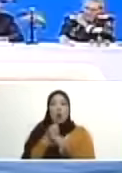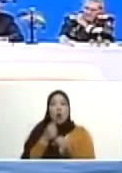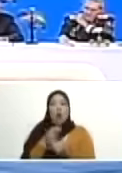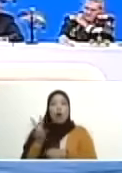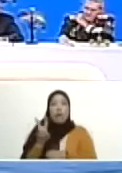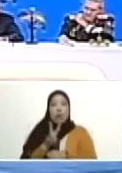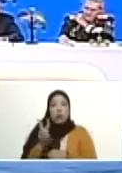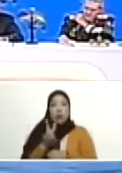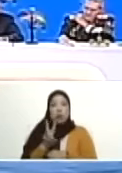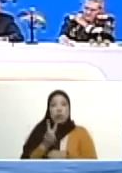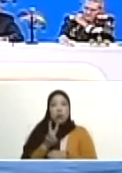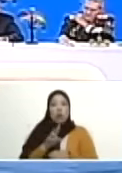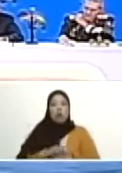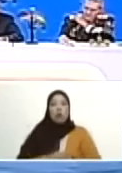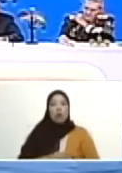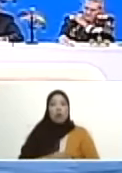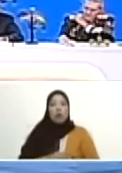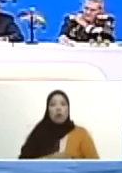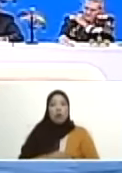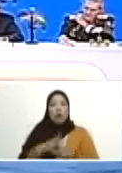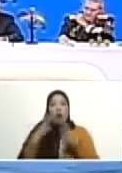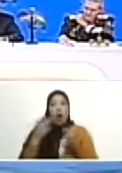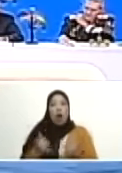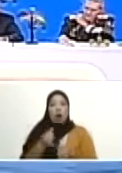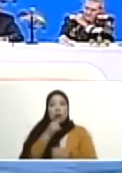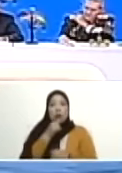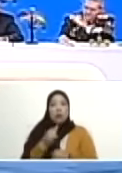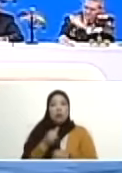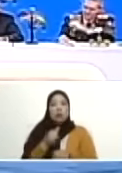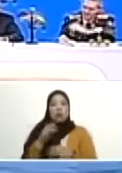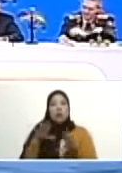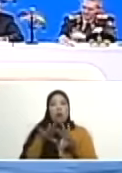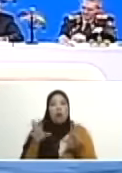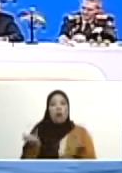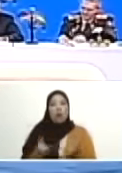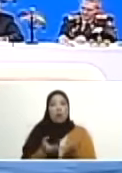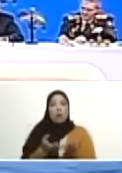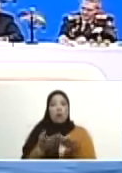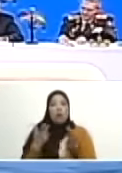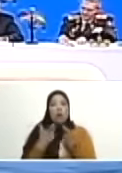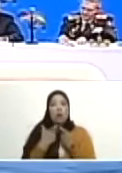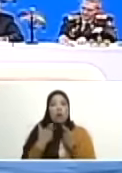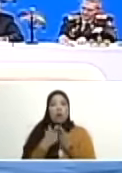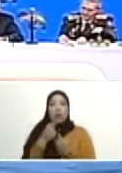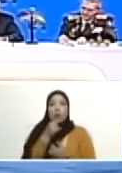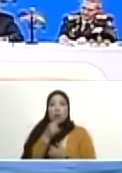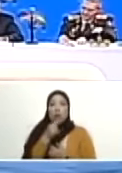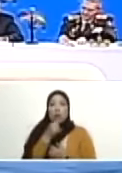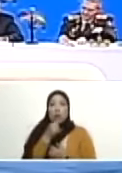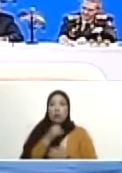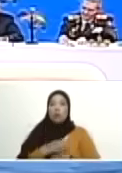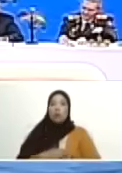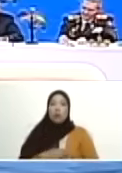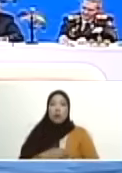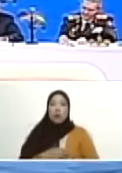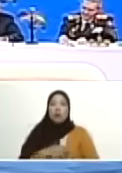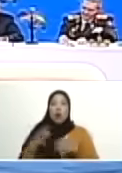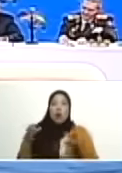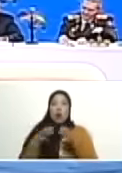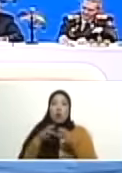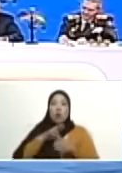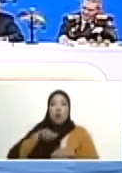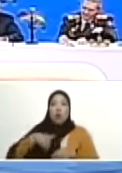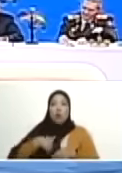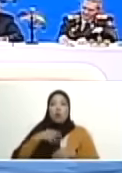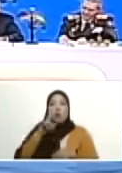país como un país ambicioso, como un país agresor, cuando lo único que nosotros